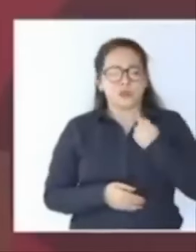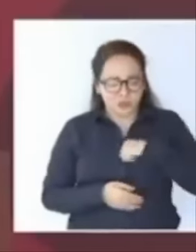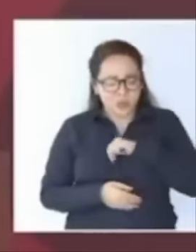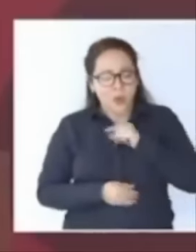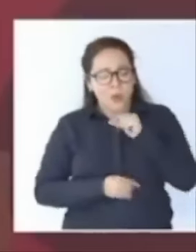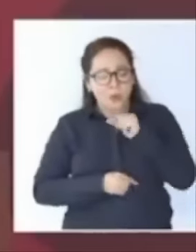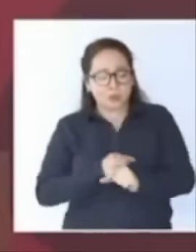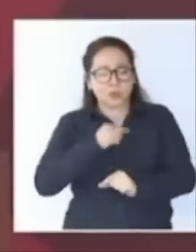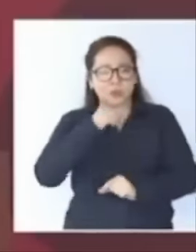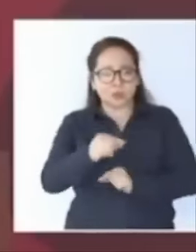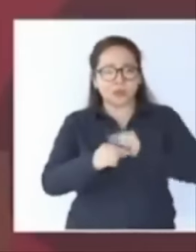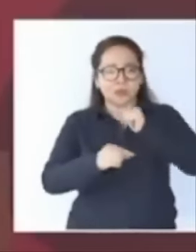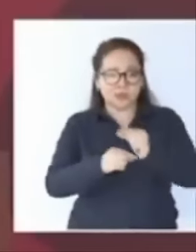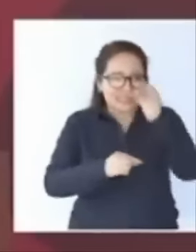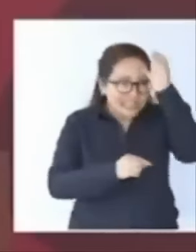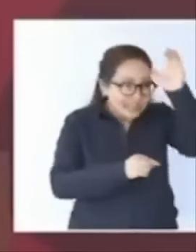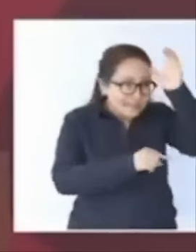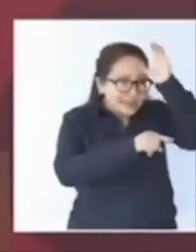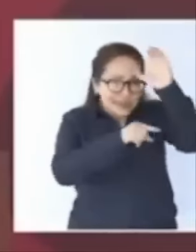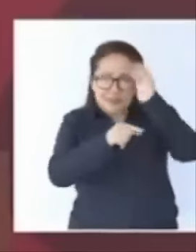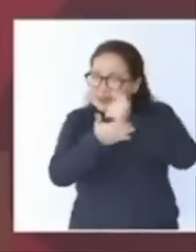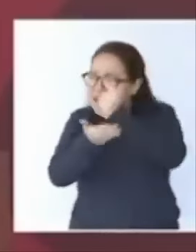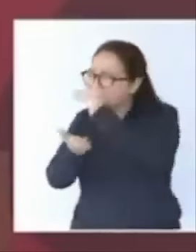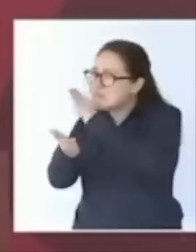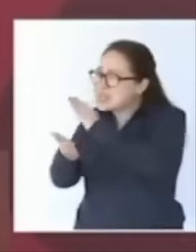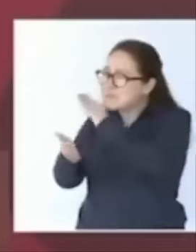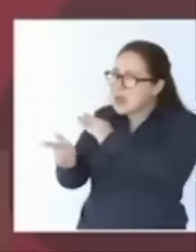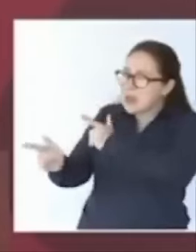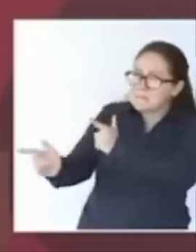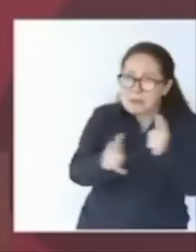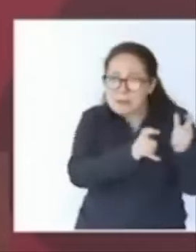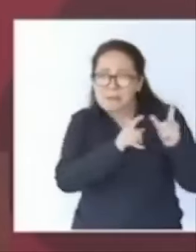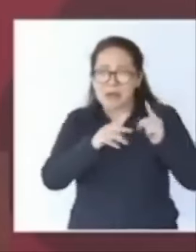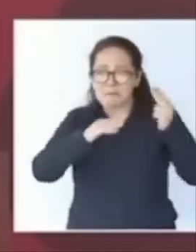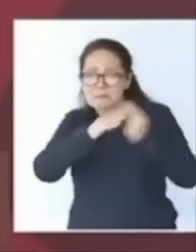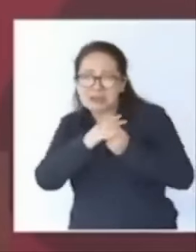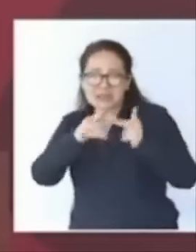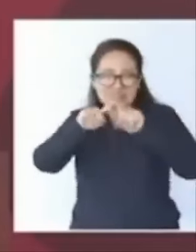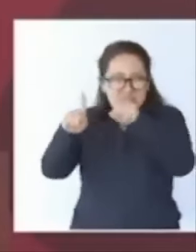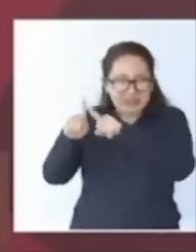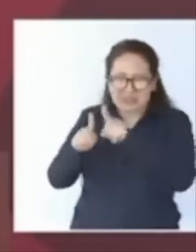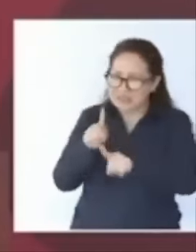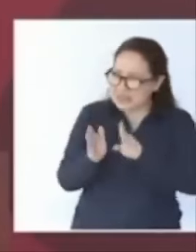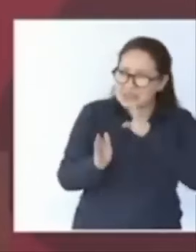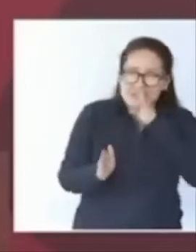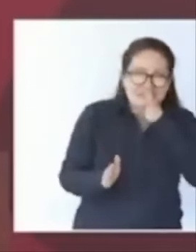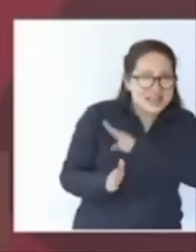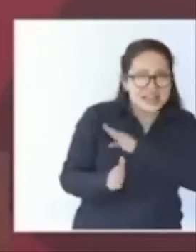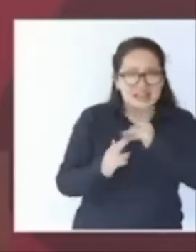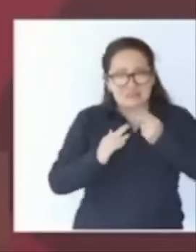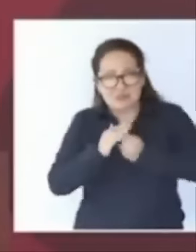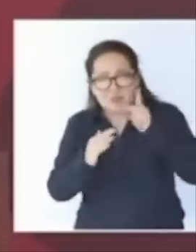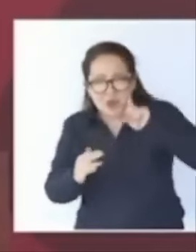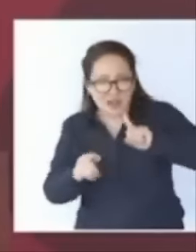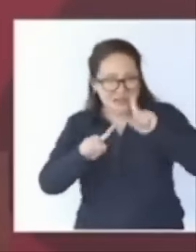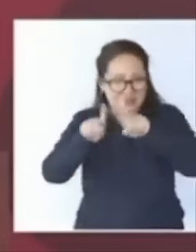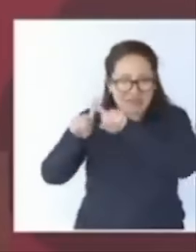delictivos, los homicidios, los feminicidios,